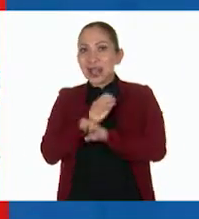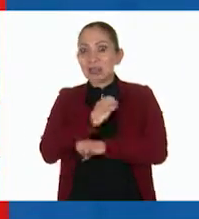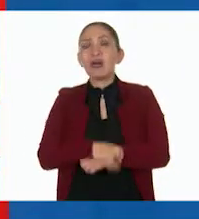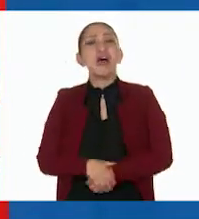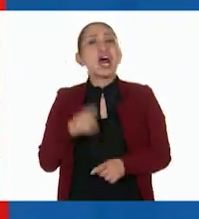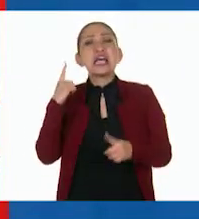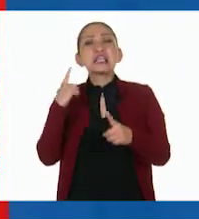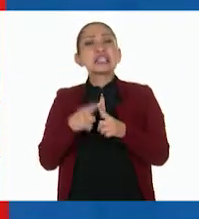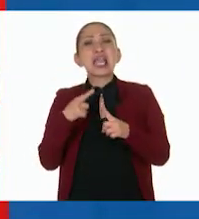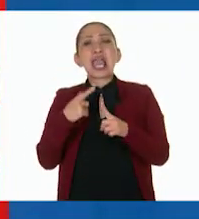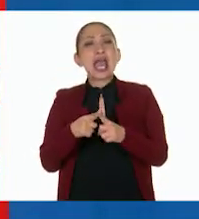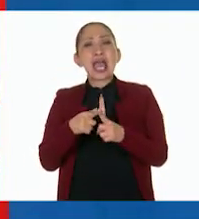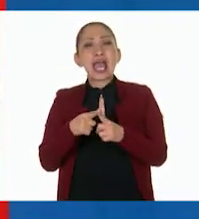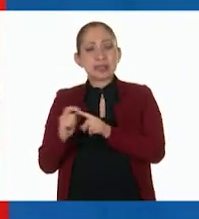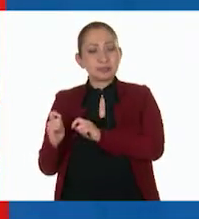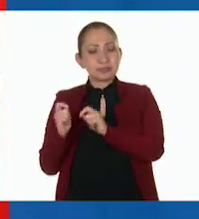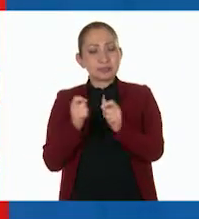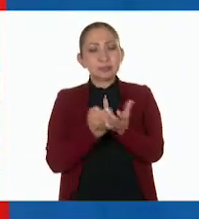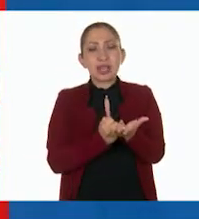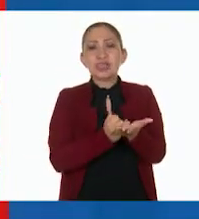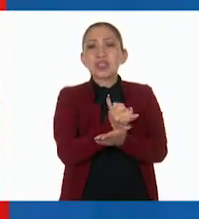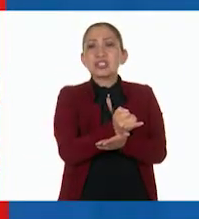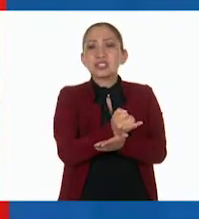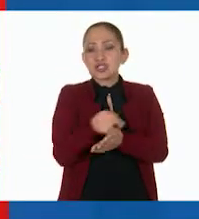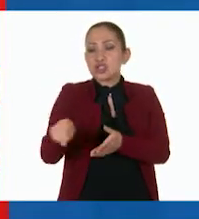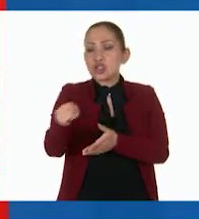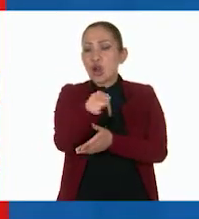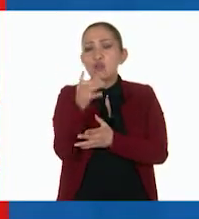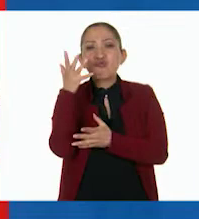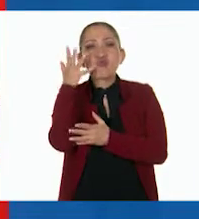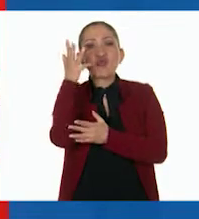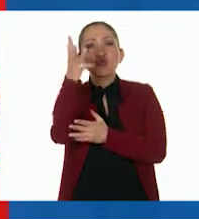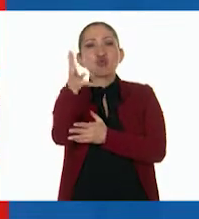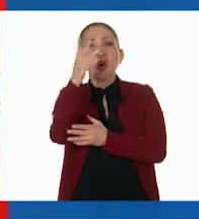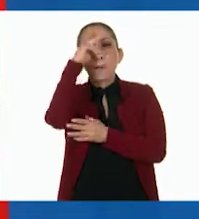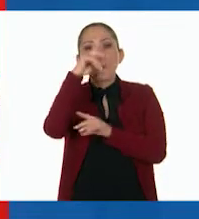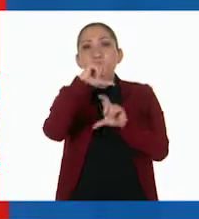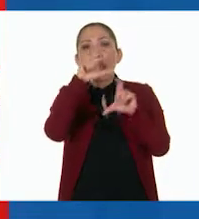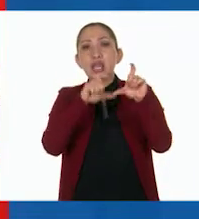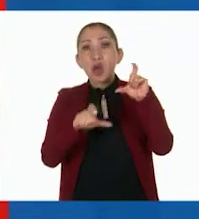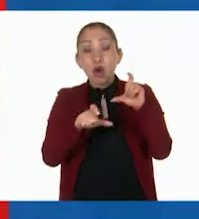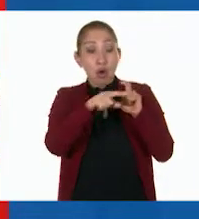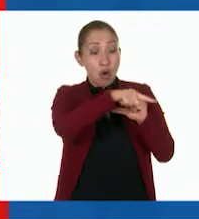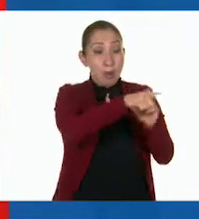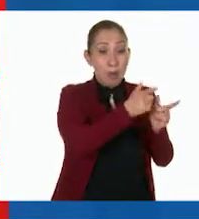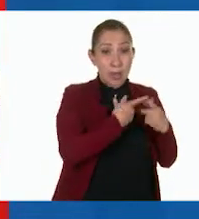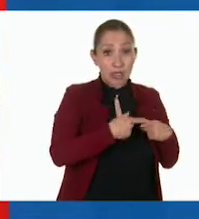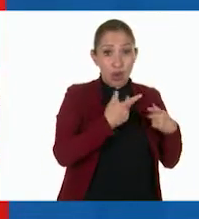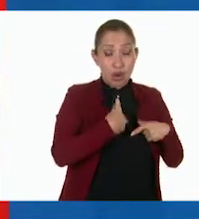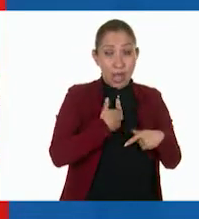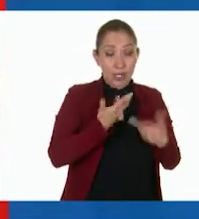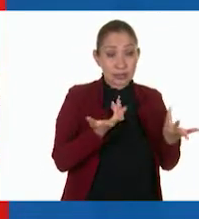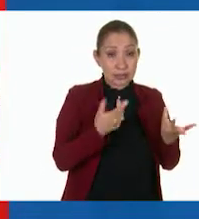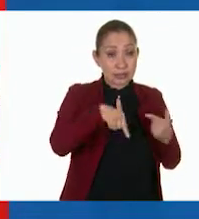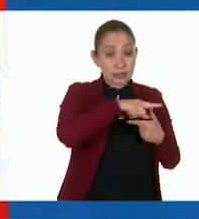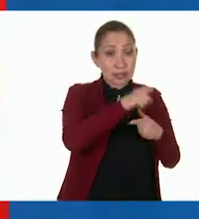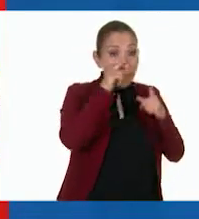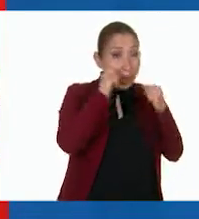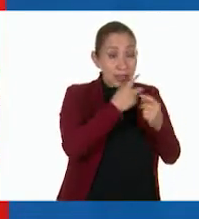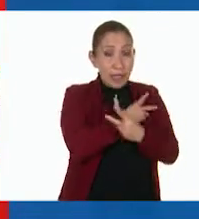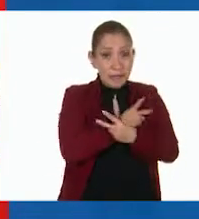¿Quién debe tomar las decisiones sobre el destino del país? ¿Los caudillos o los